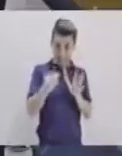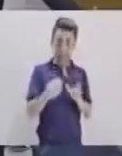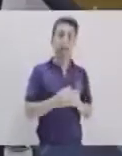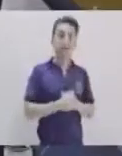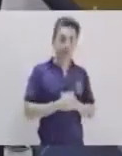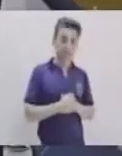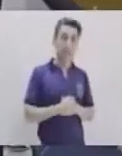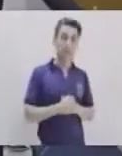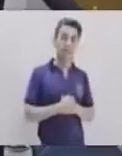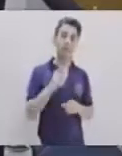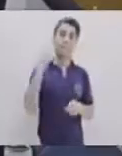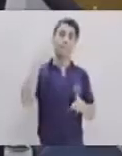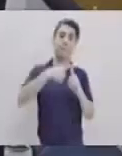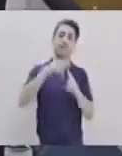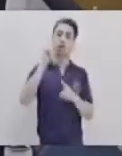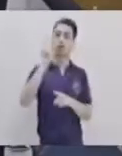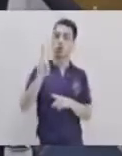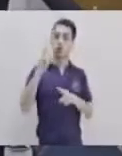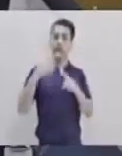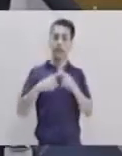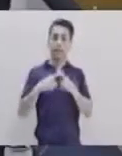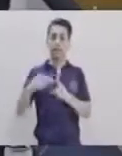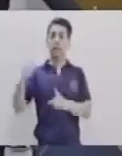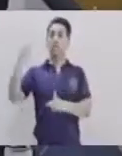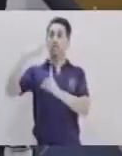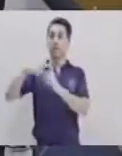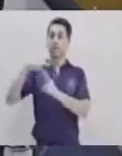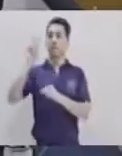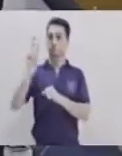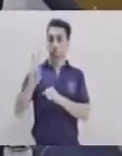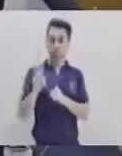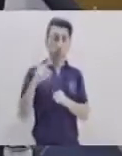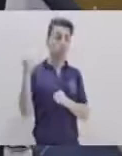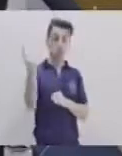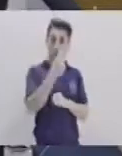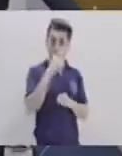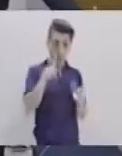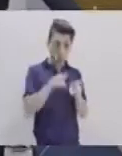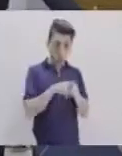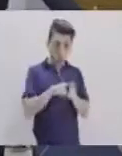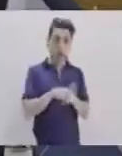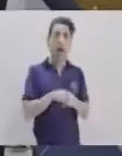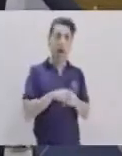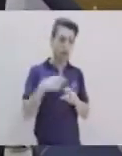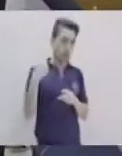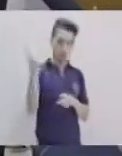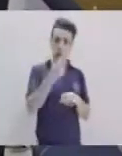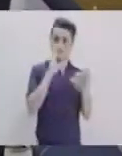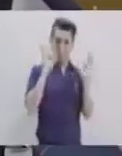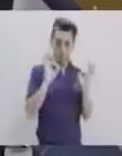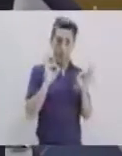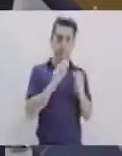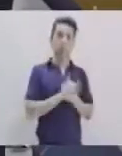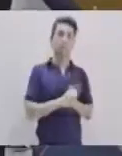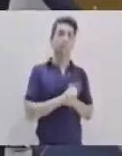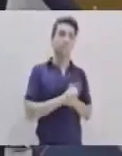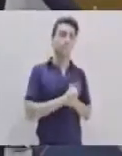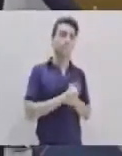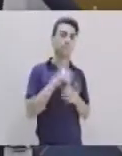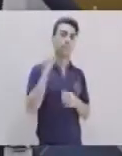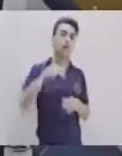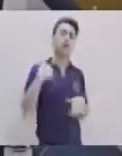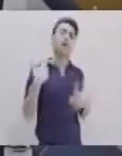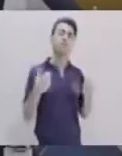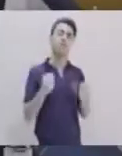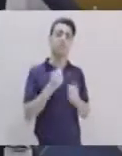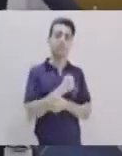Bueno, más 2x más 2. Si a todos les quedó así, entonces todos lo hicieron muy bien. Ahora